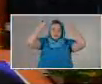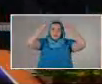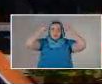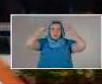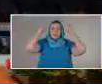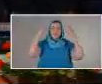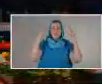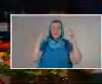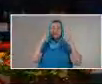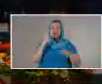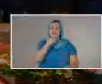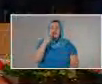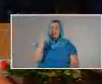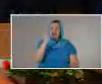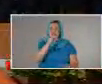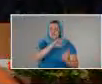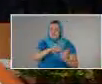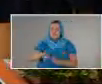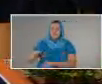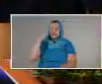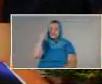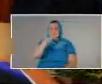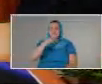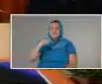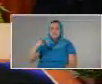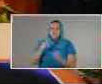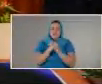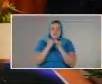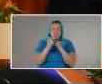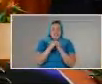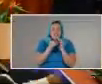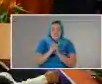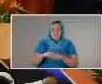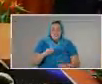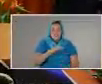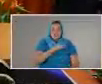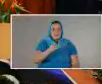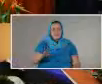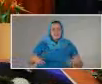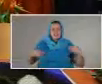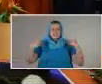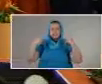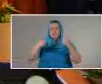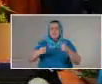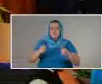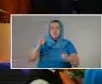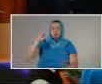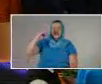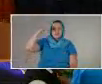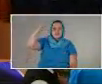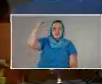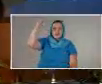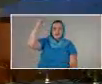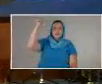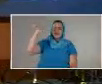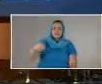espíritu afligido y envía fuerzas, envía fortaleza de lo alto.